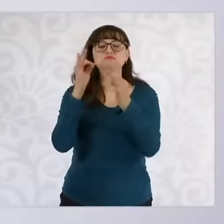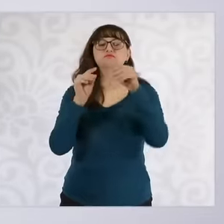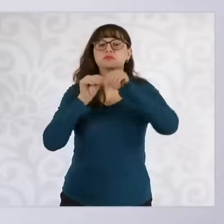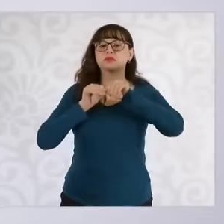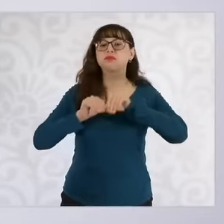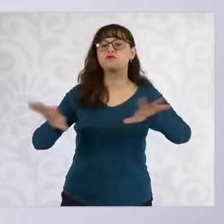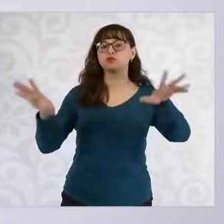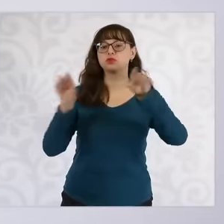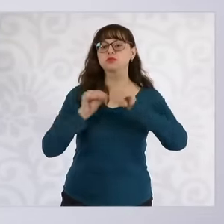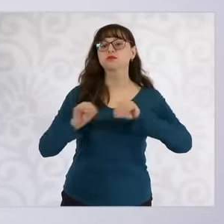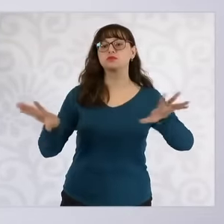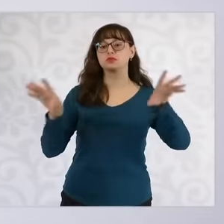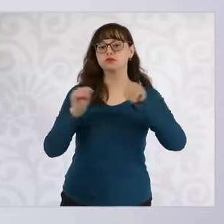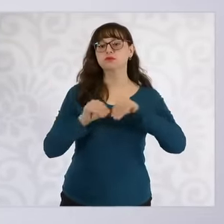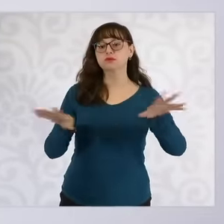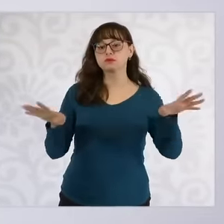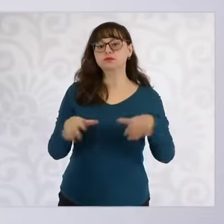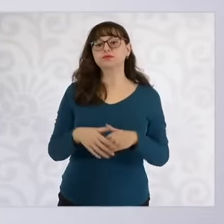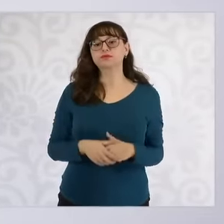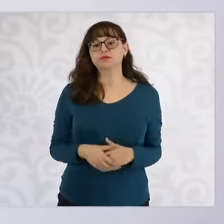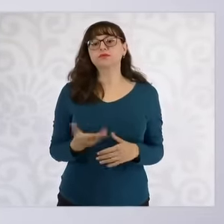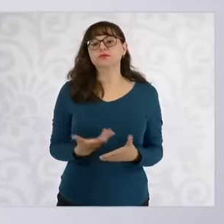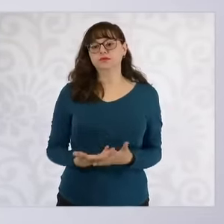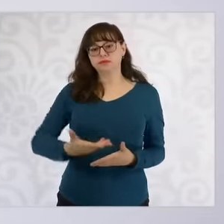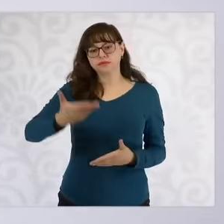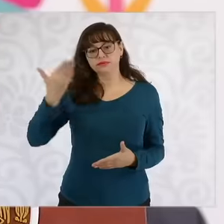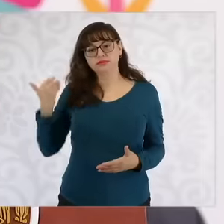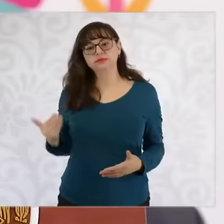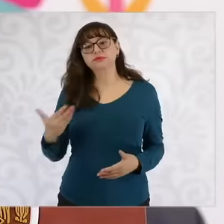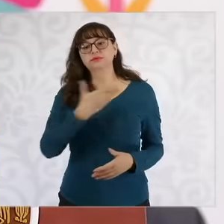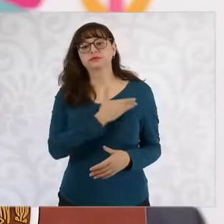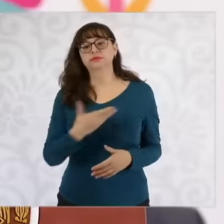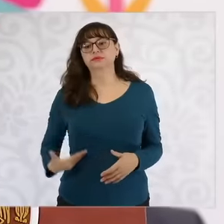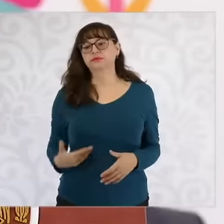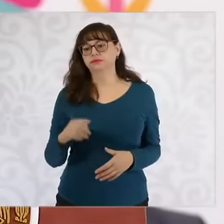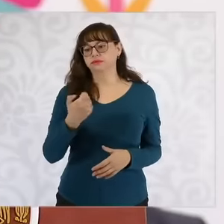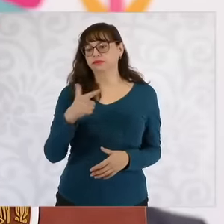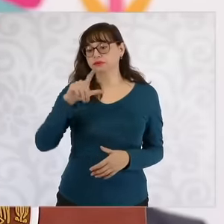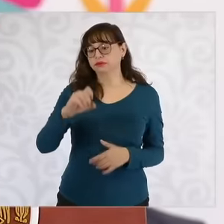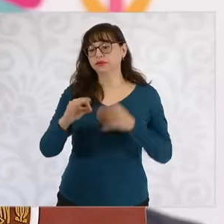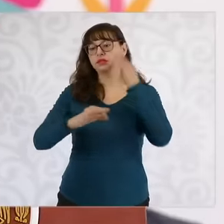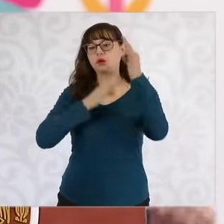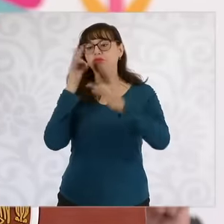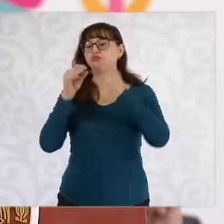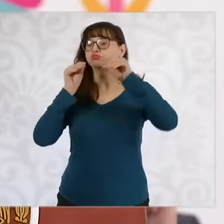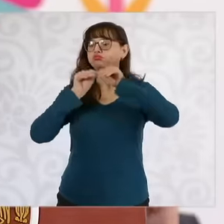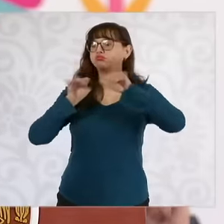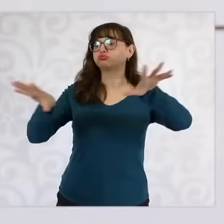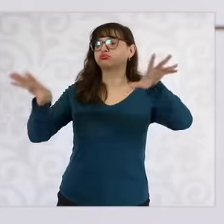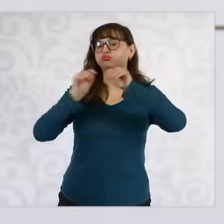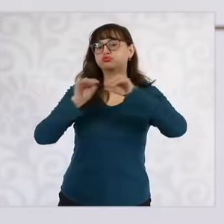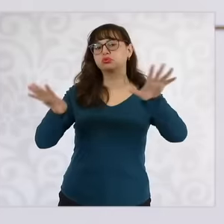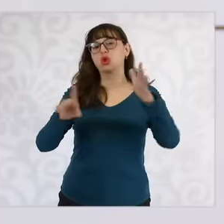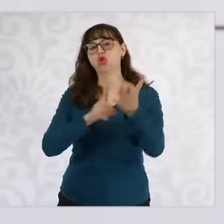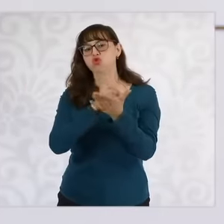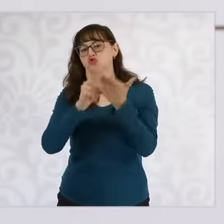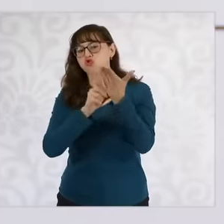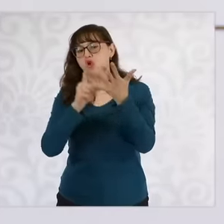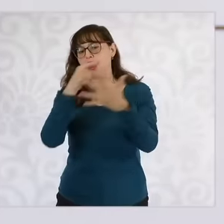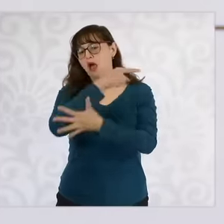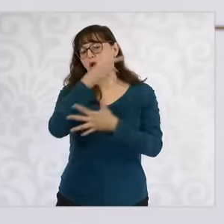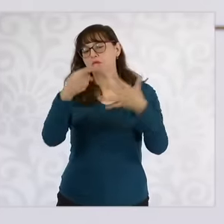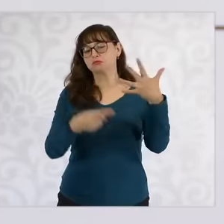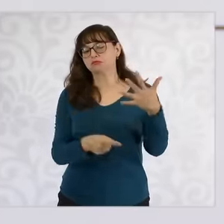que se hizo en la administración pasada con el presidente López Obrador para evitar el consumo de cualquier tipo de